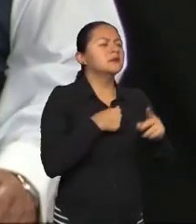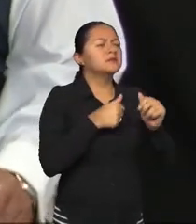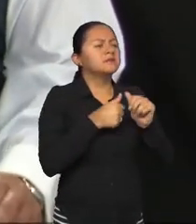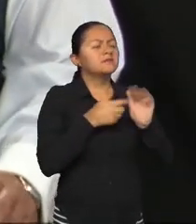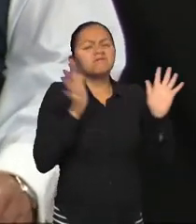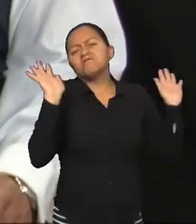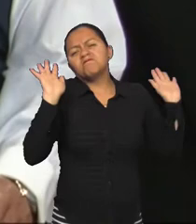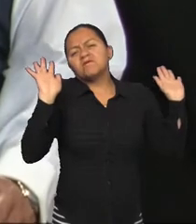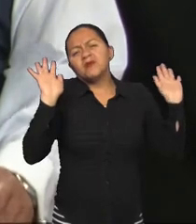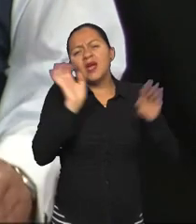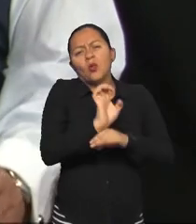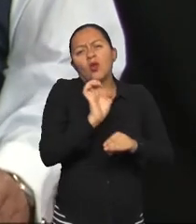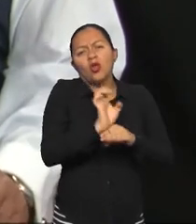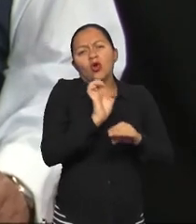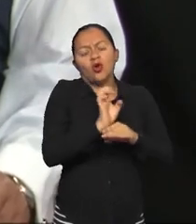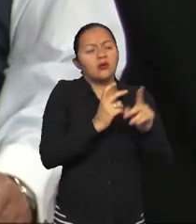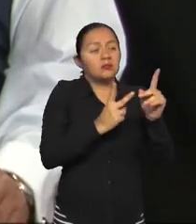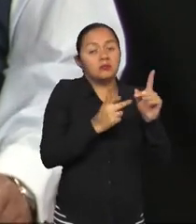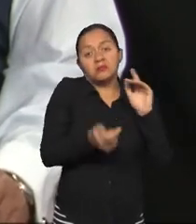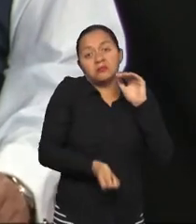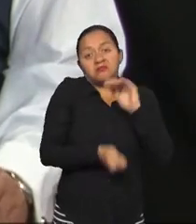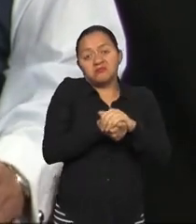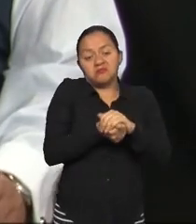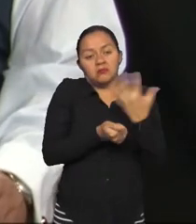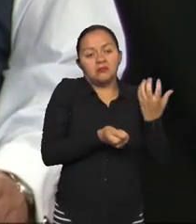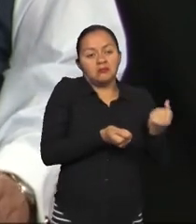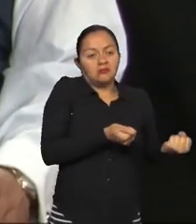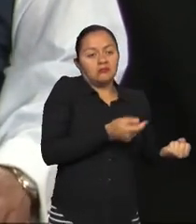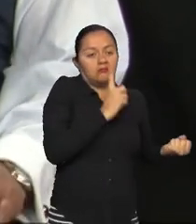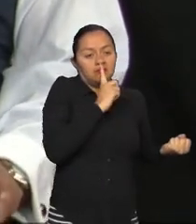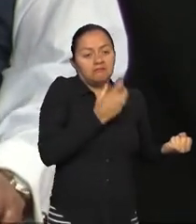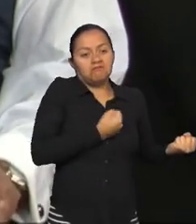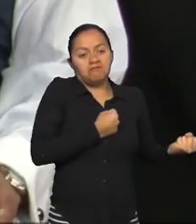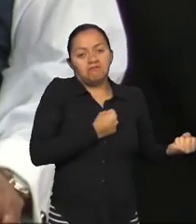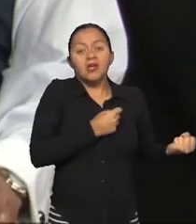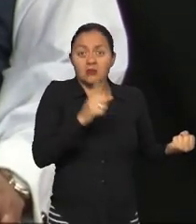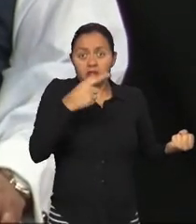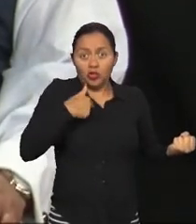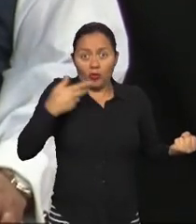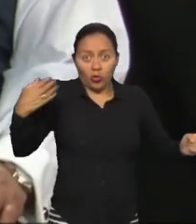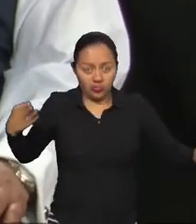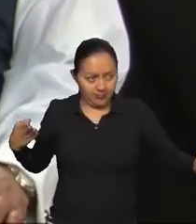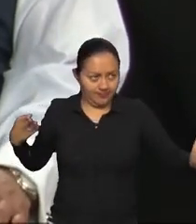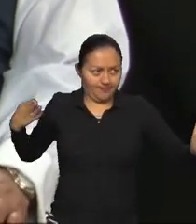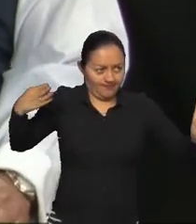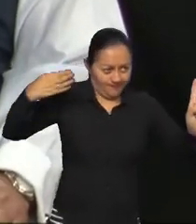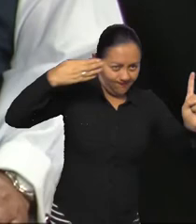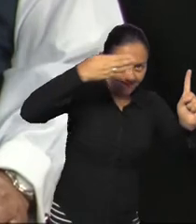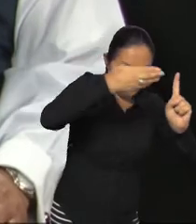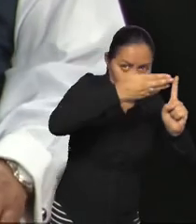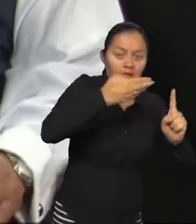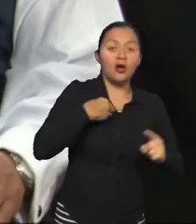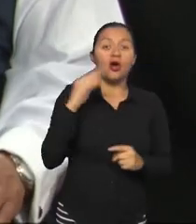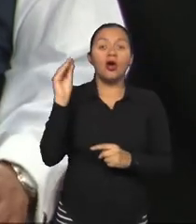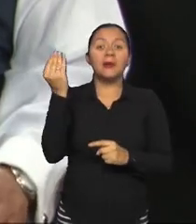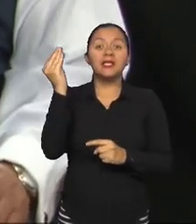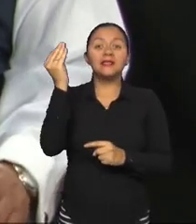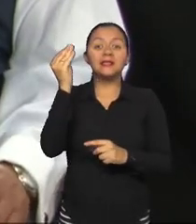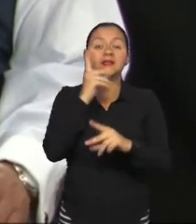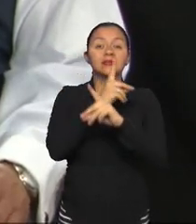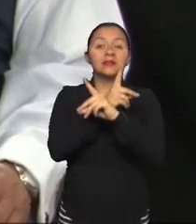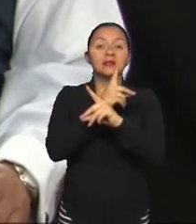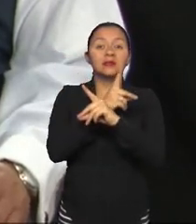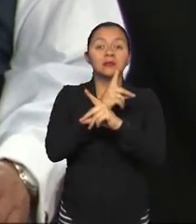de nuestro planeta Ecuador, escondidos, con voces calladas. Y pudimos ubicarles a adolescentes con